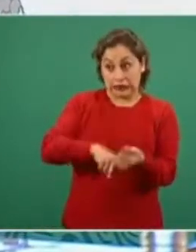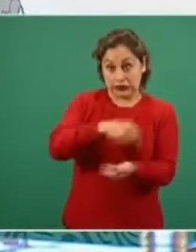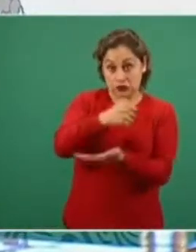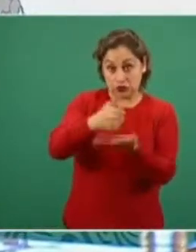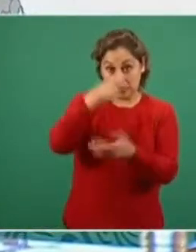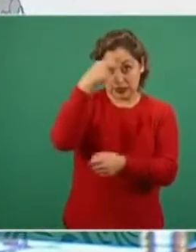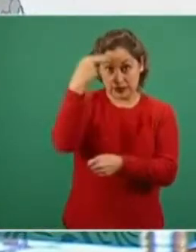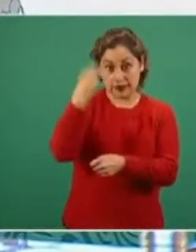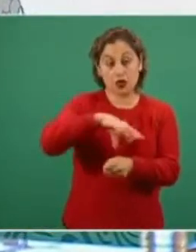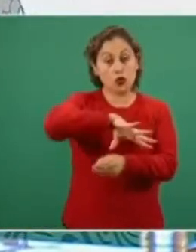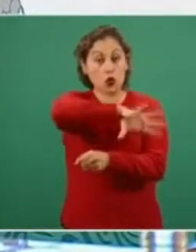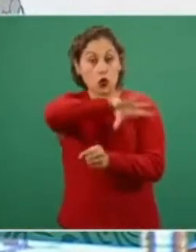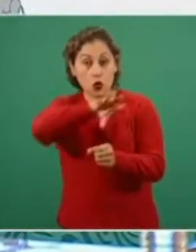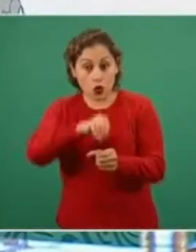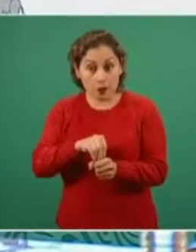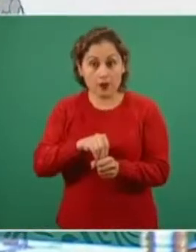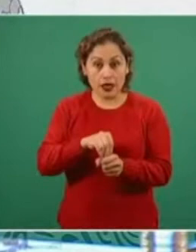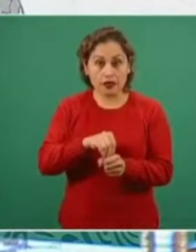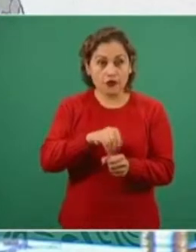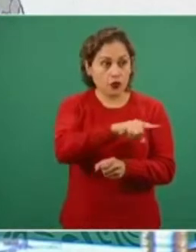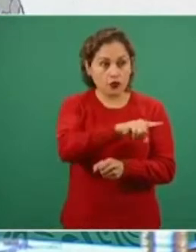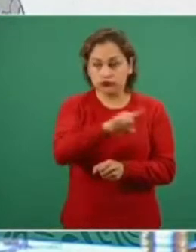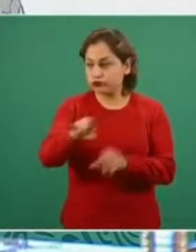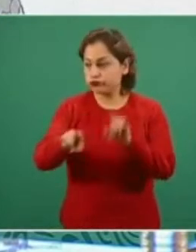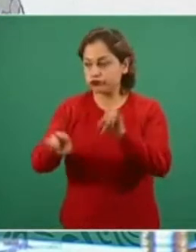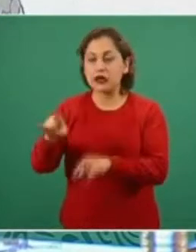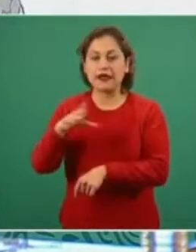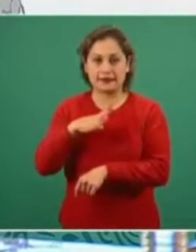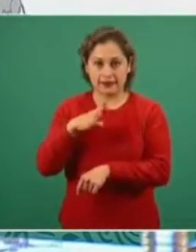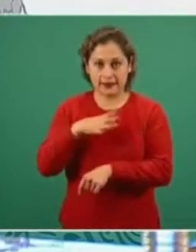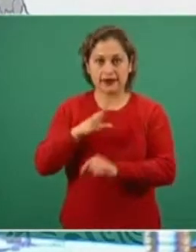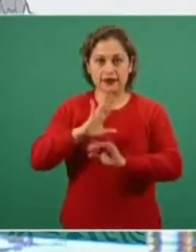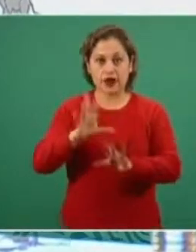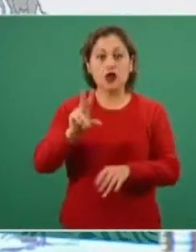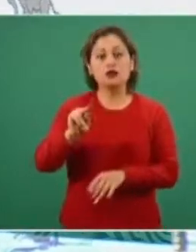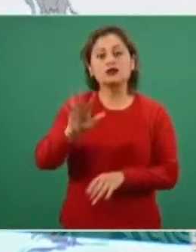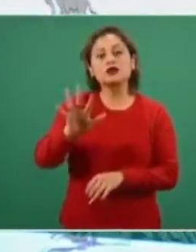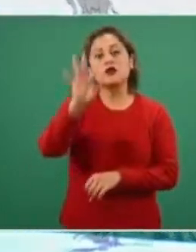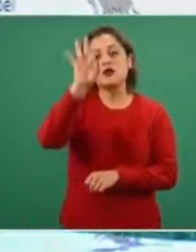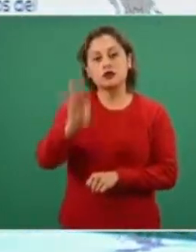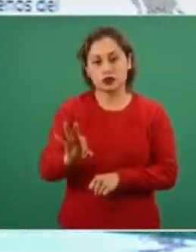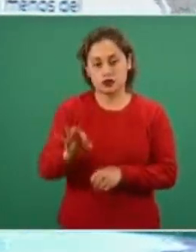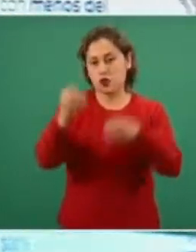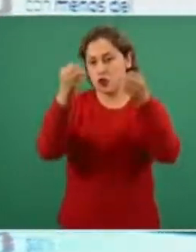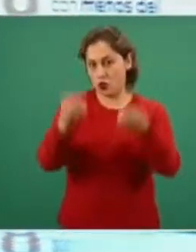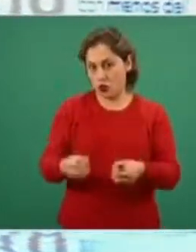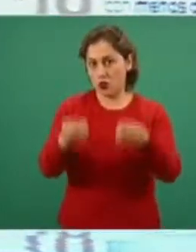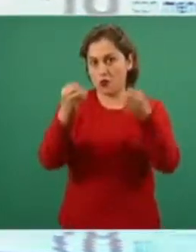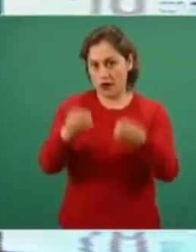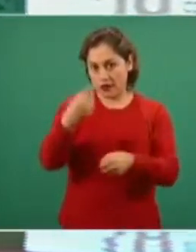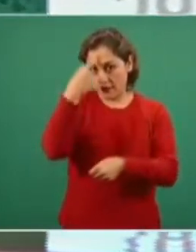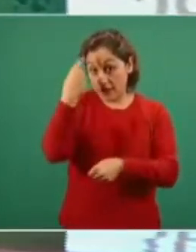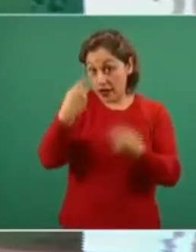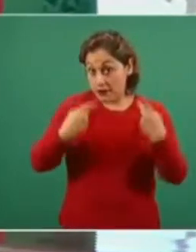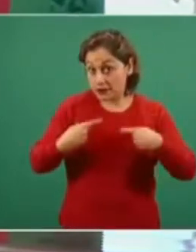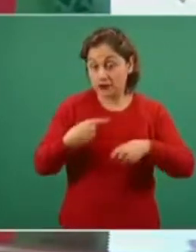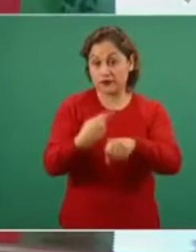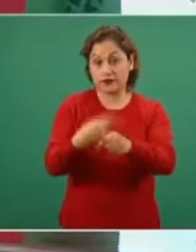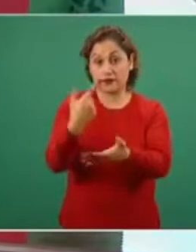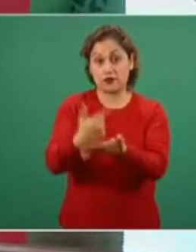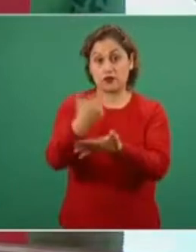disponibles, habilitadas y listas para atender pacientes críticos, 85% de ellas están ocupadas y